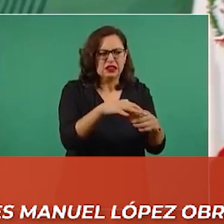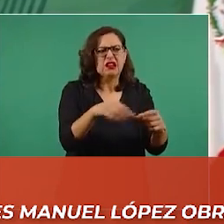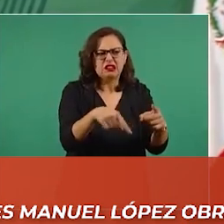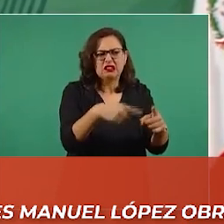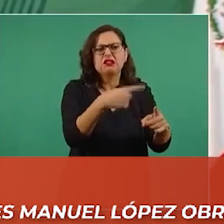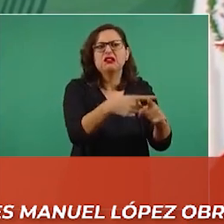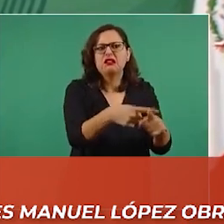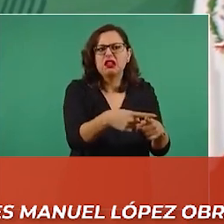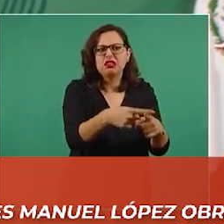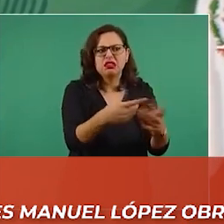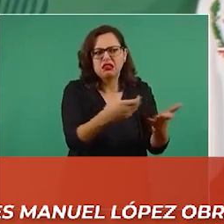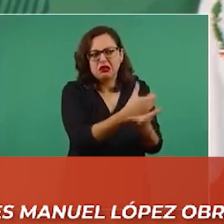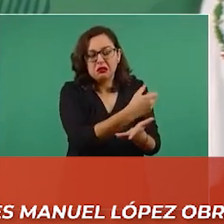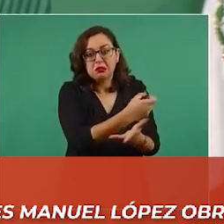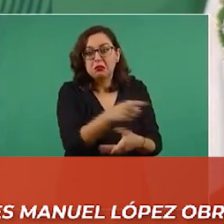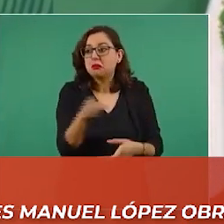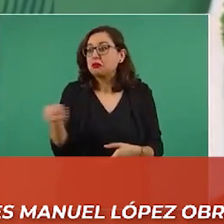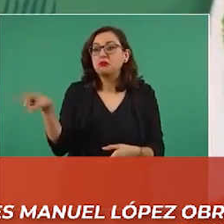que